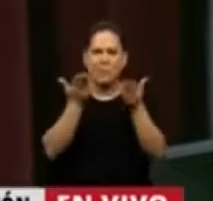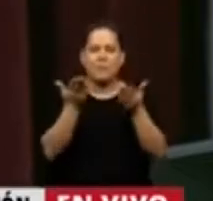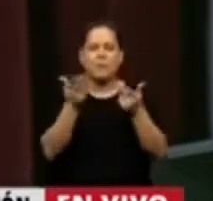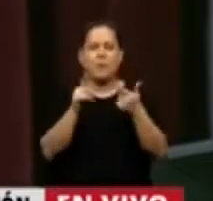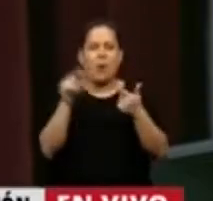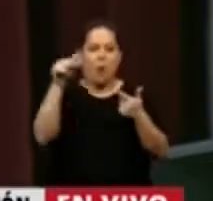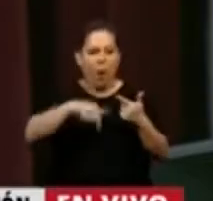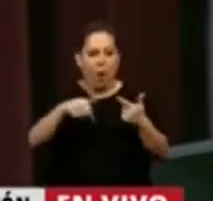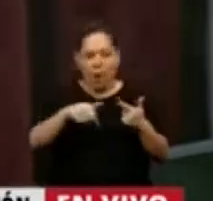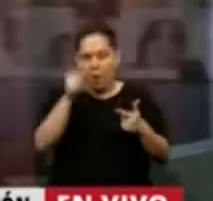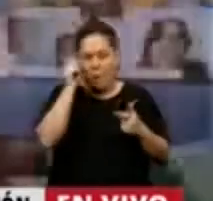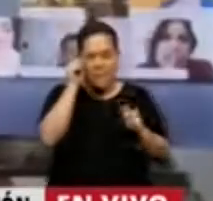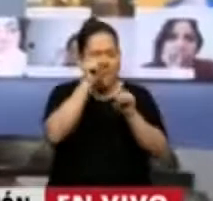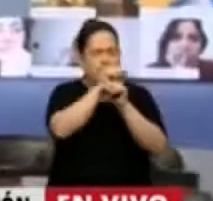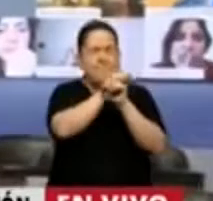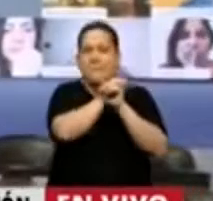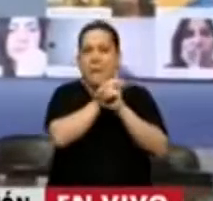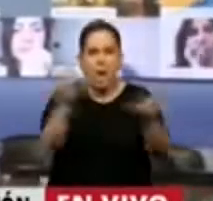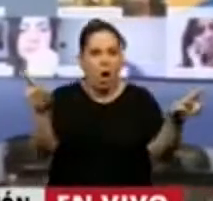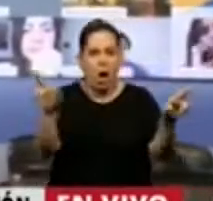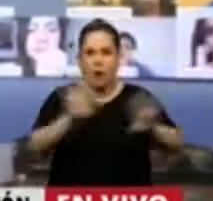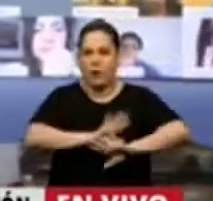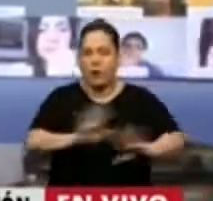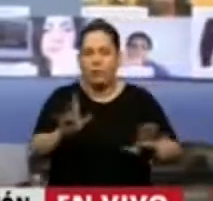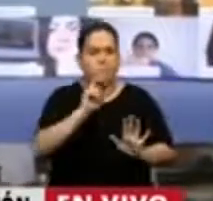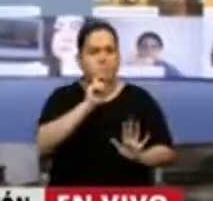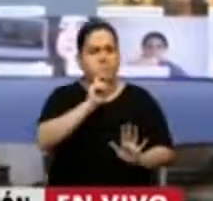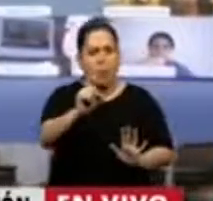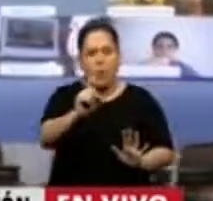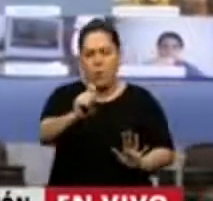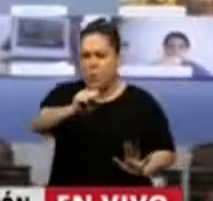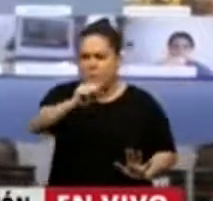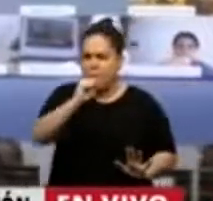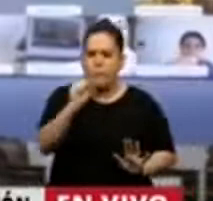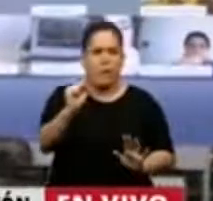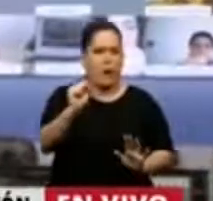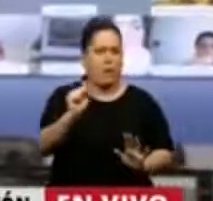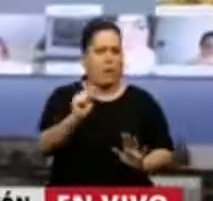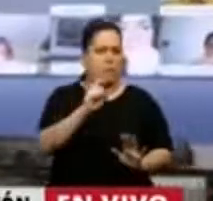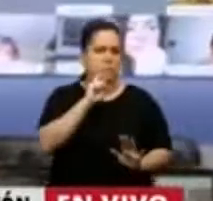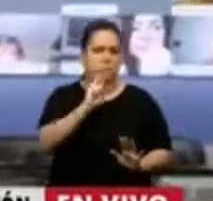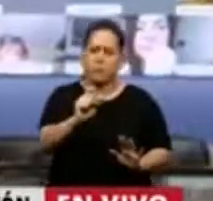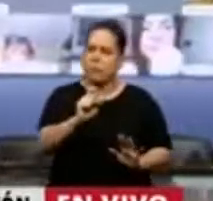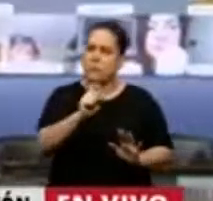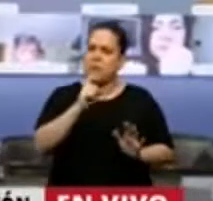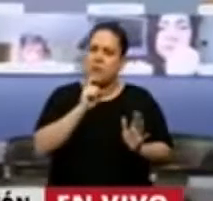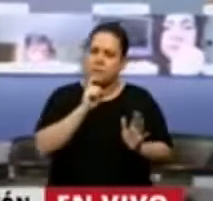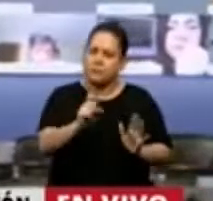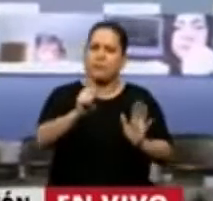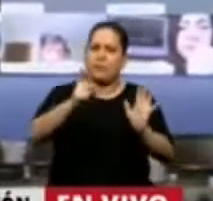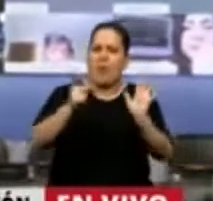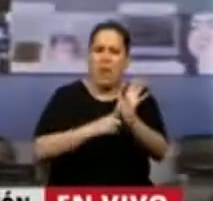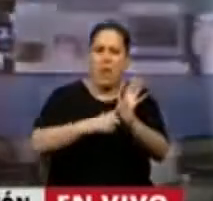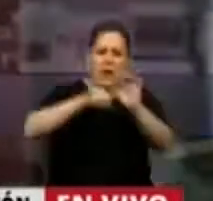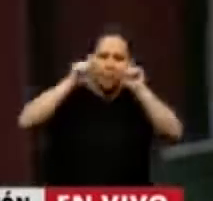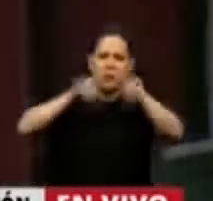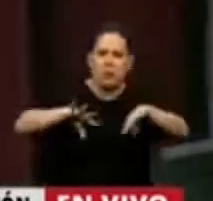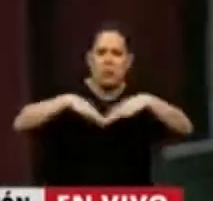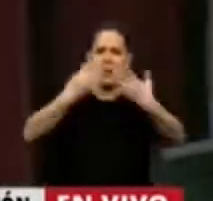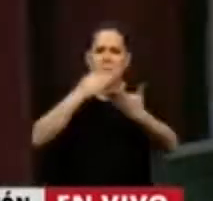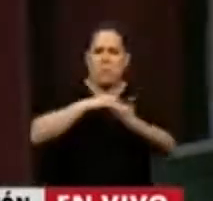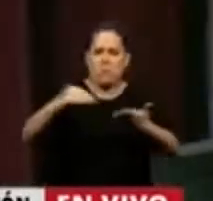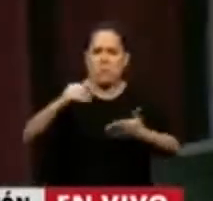vivido una situación que supera las reglas de convivencia y las reglas de normal funcionamiento de esta